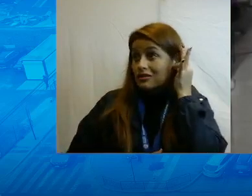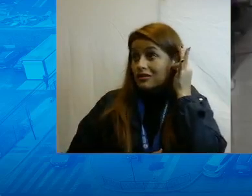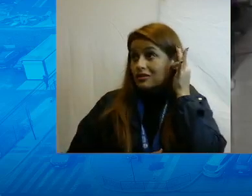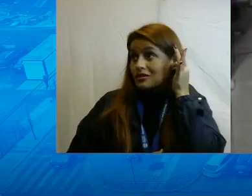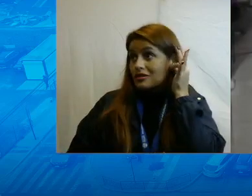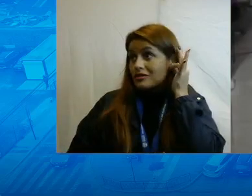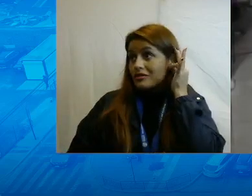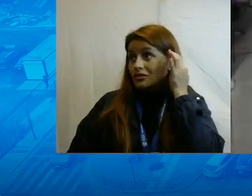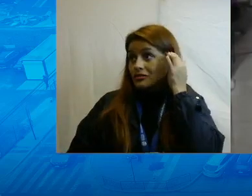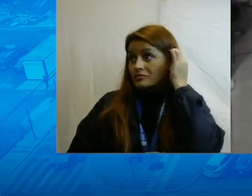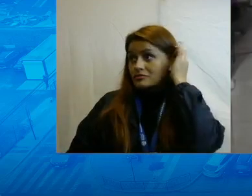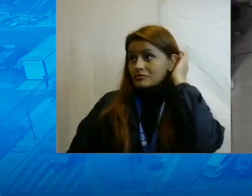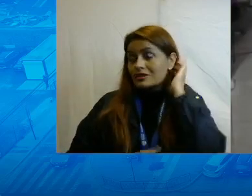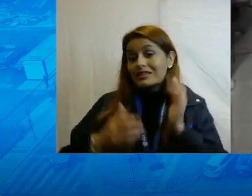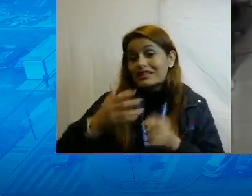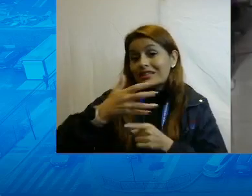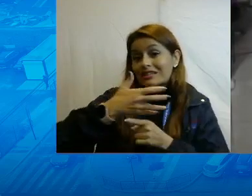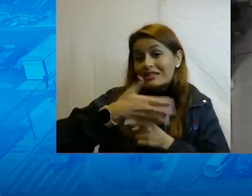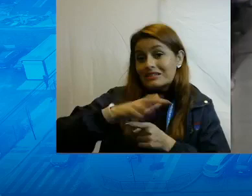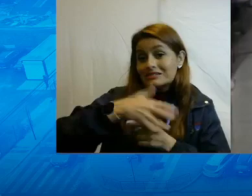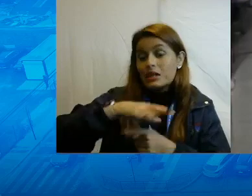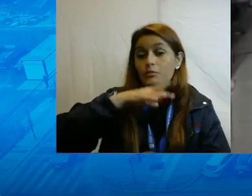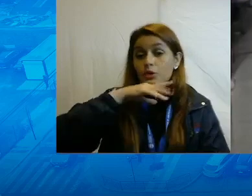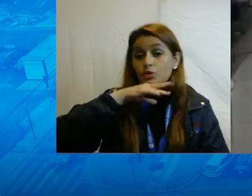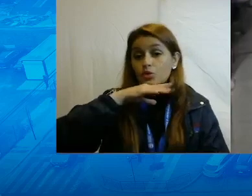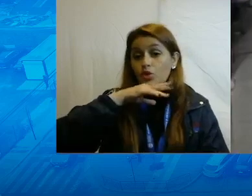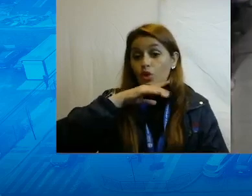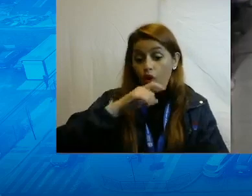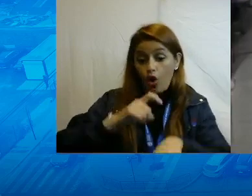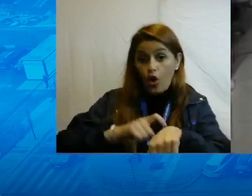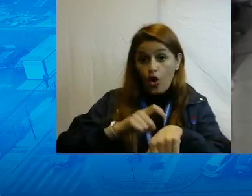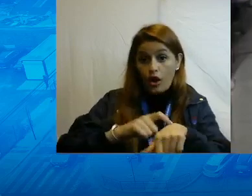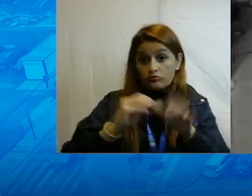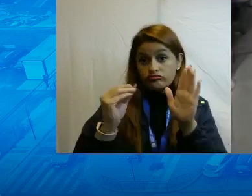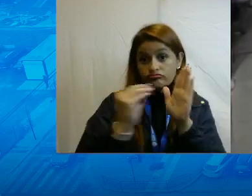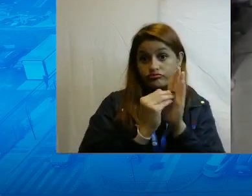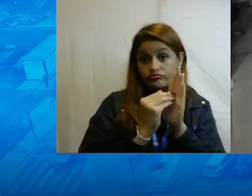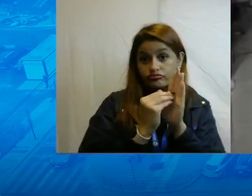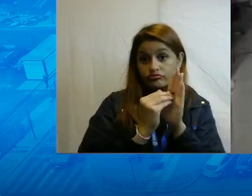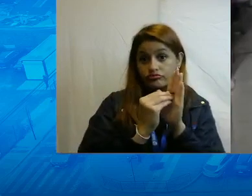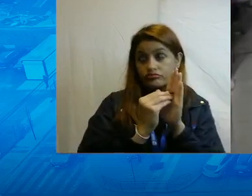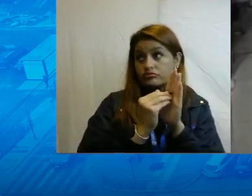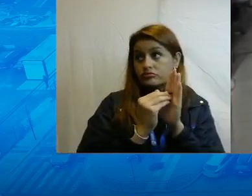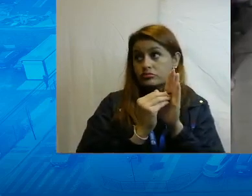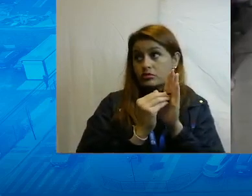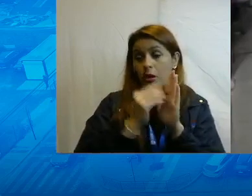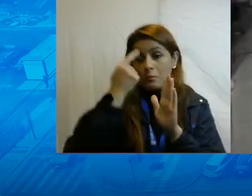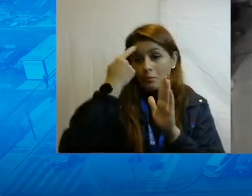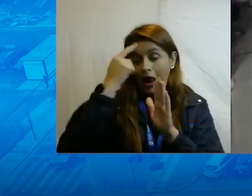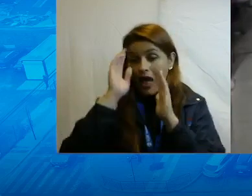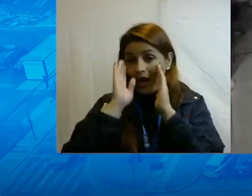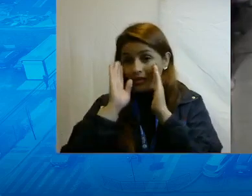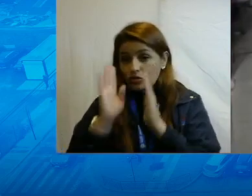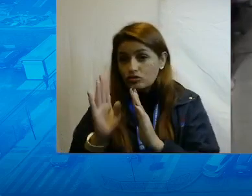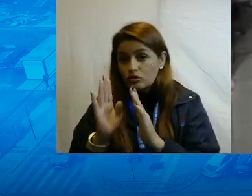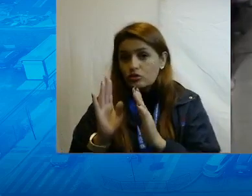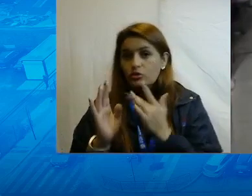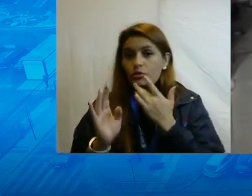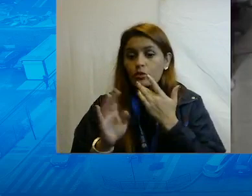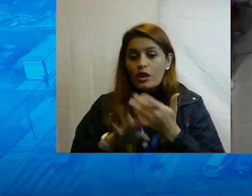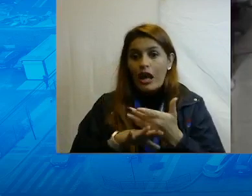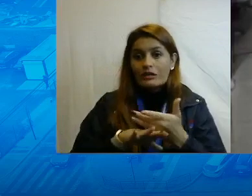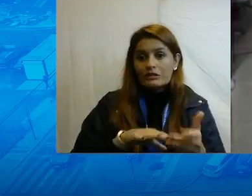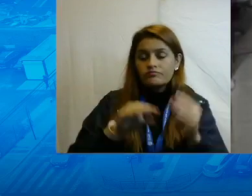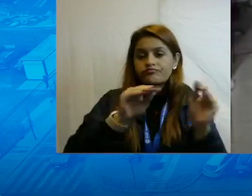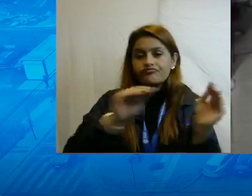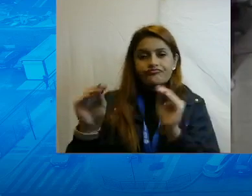15 minutos atrasada. Nosotros esperamos desde la hora agendada 10 minutos para entregar la atención, porque obviamente si nos retrasamos con un